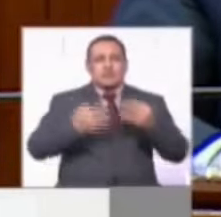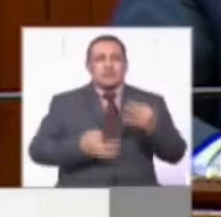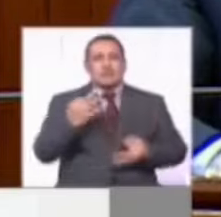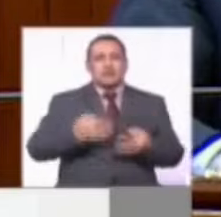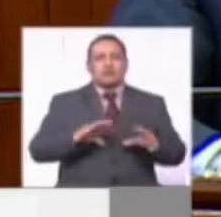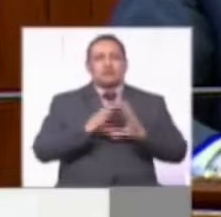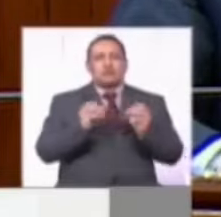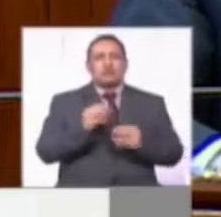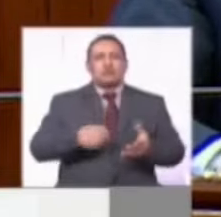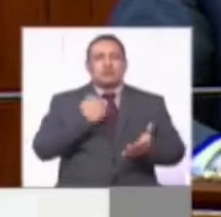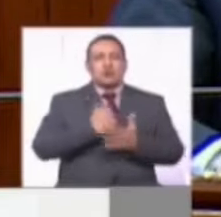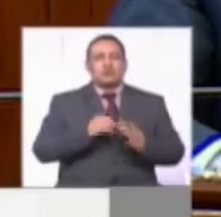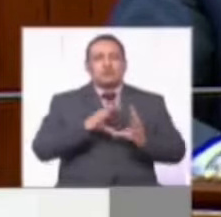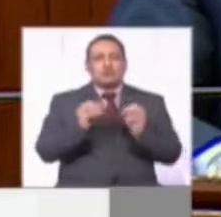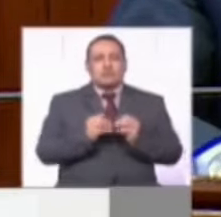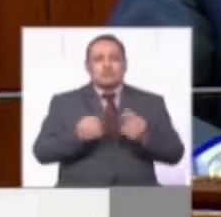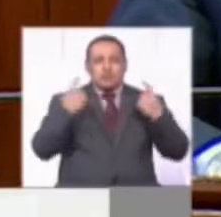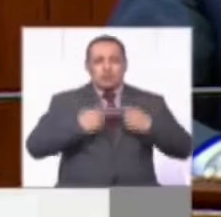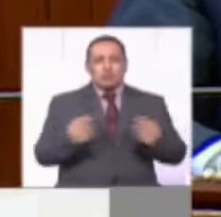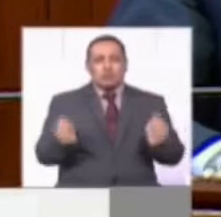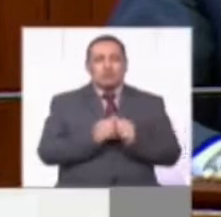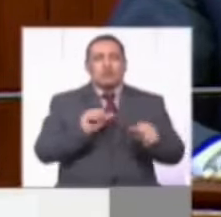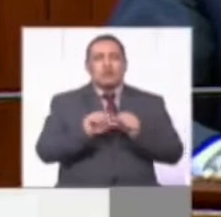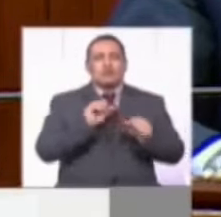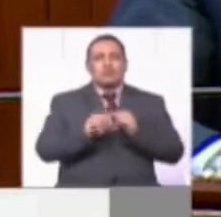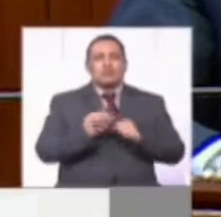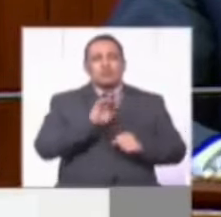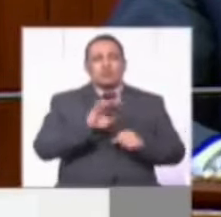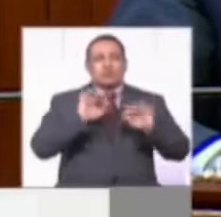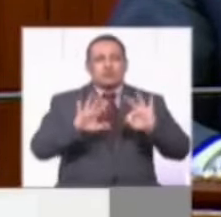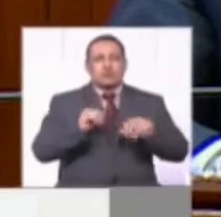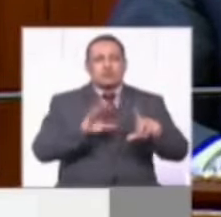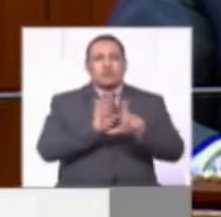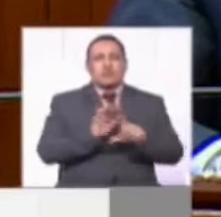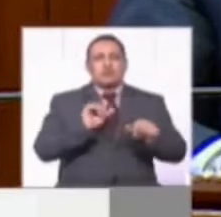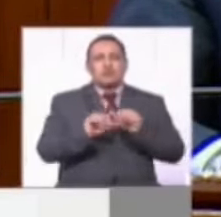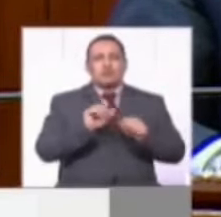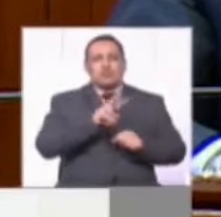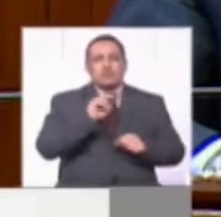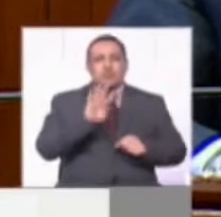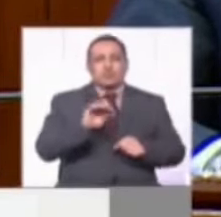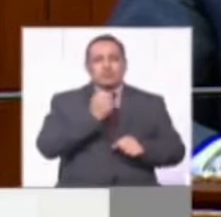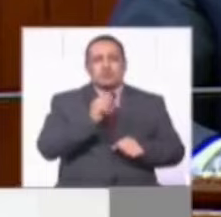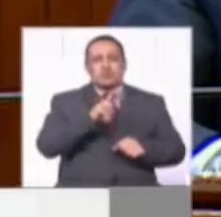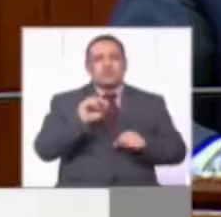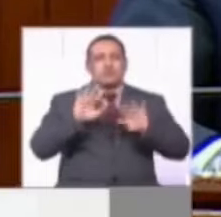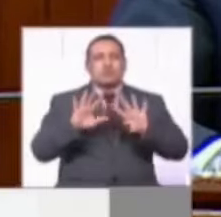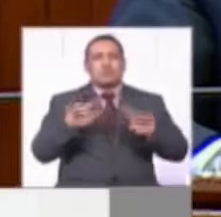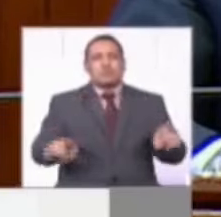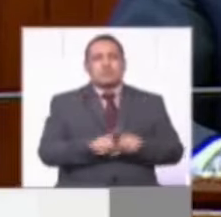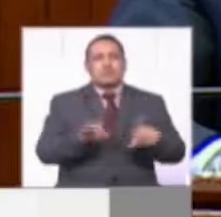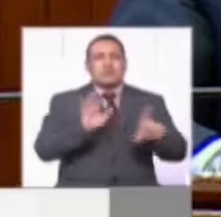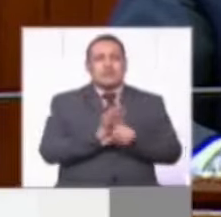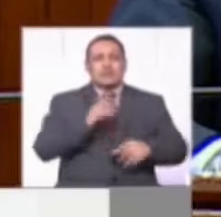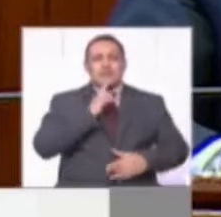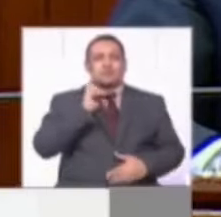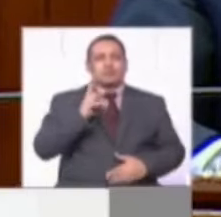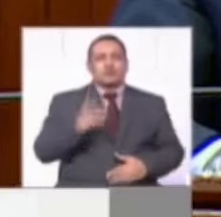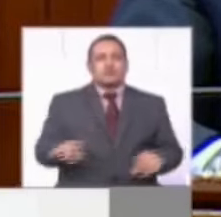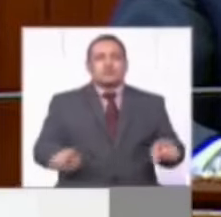su remuneración total de conformidad con el artículo 48 de la ley número 24029, ley del